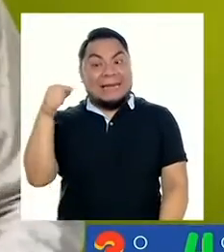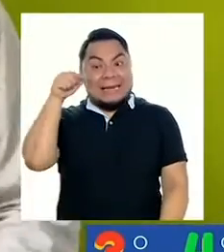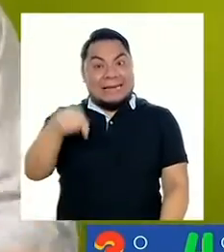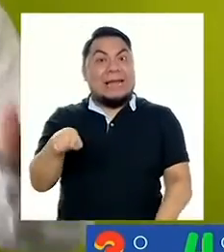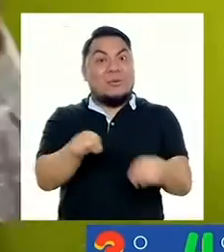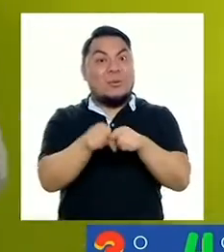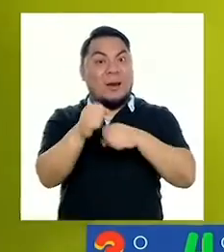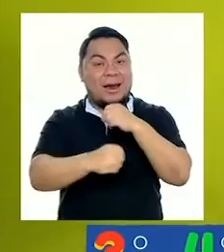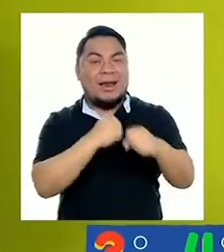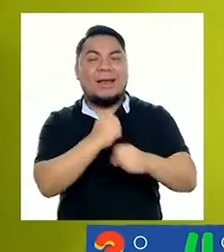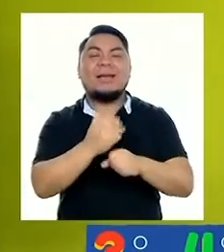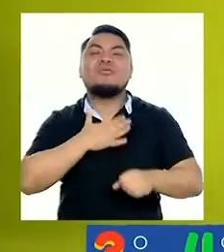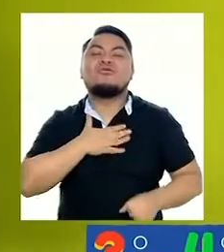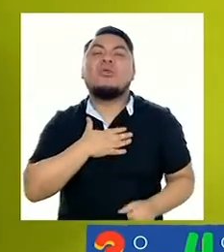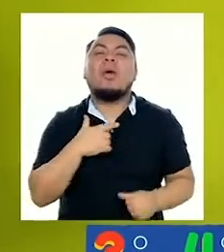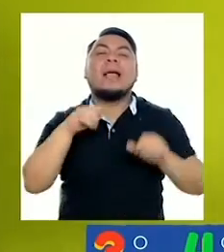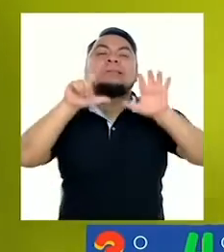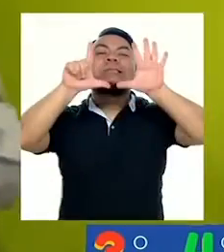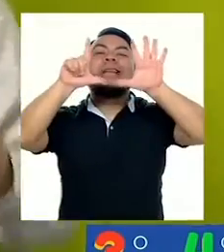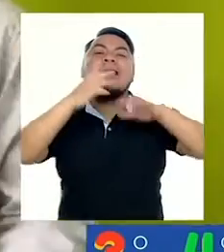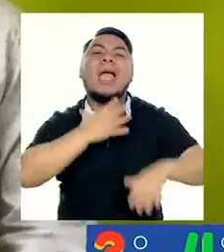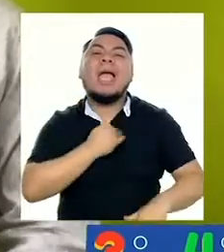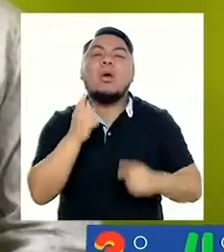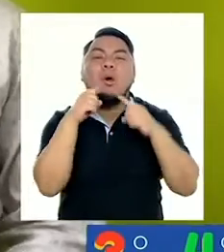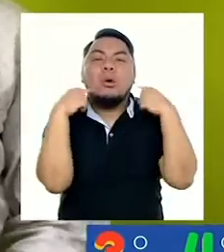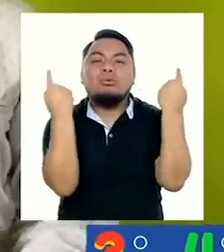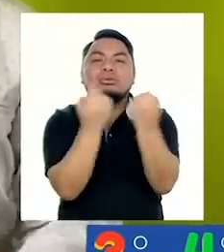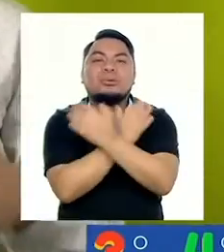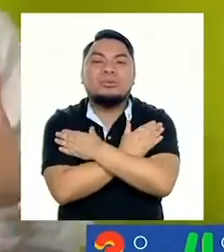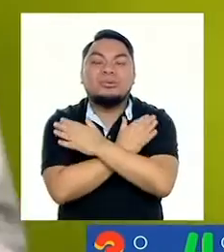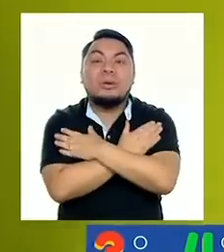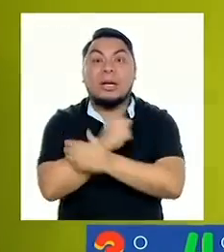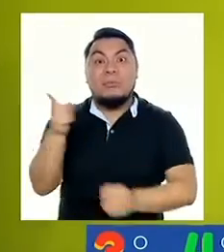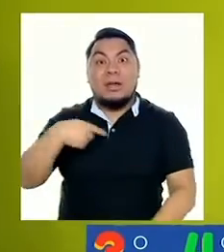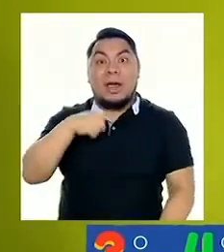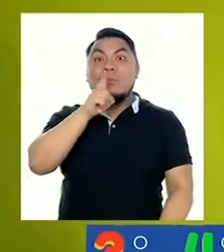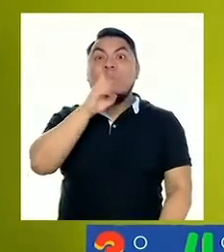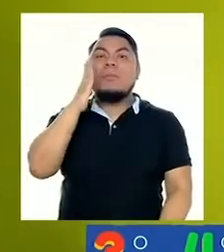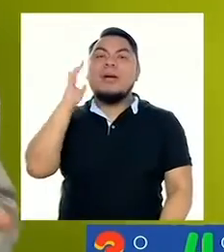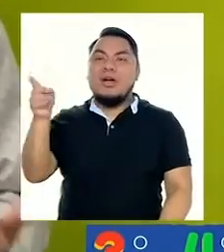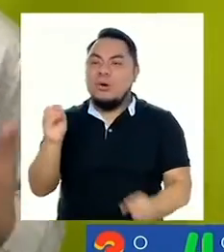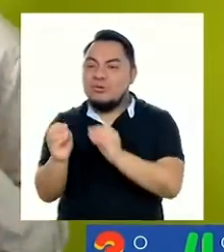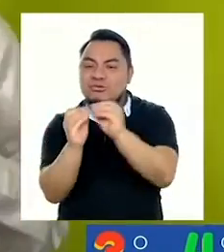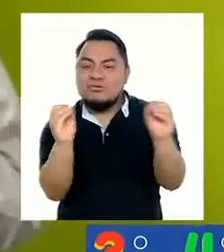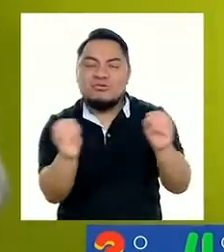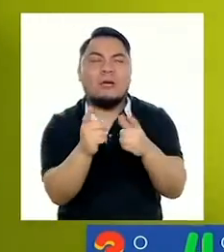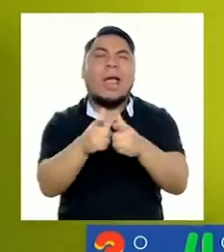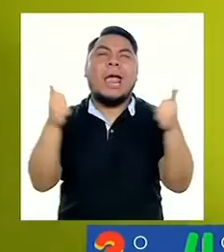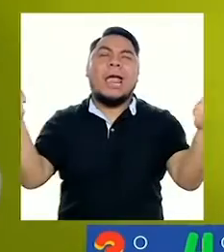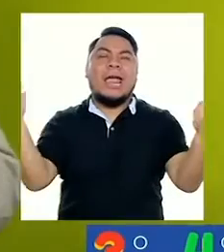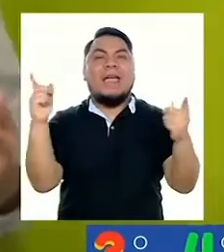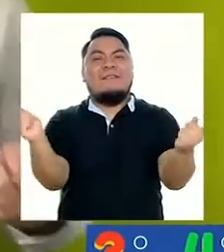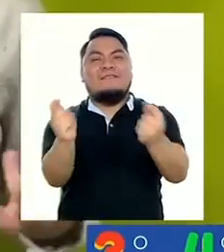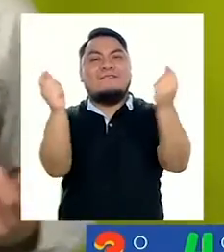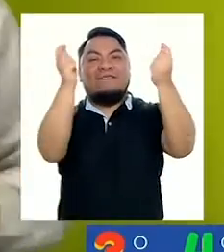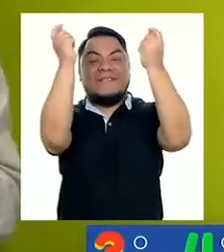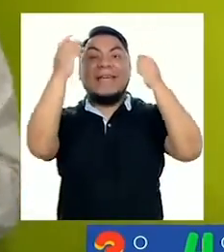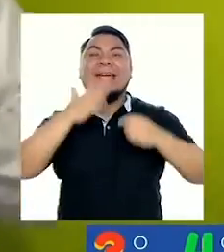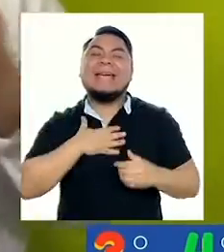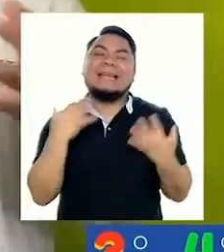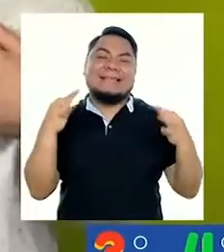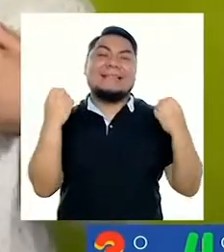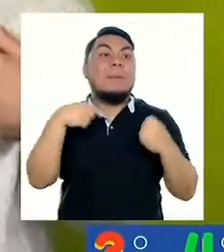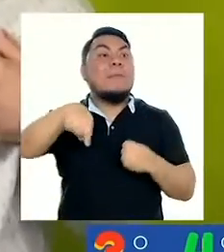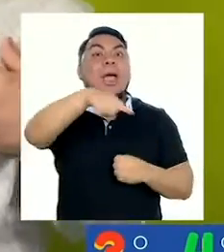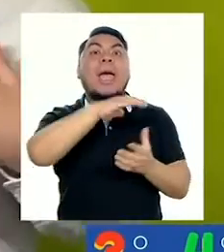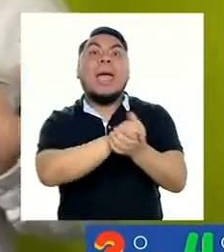año, en abril, cumplí 7 años y mis padres organizaron una gran fiesta. Fue genial porque